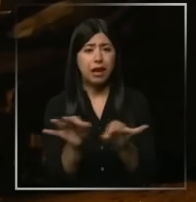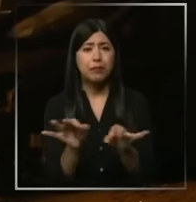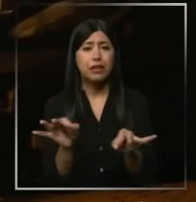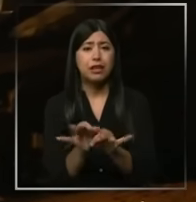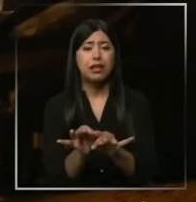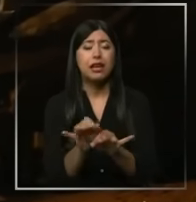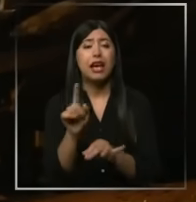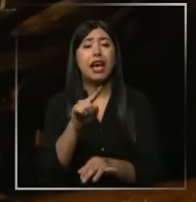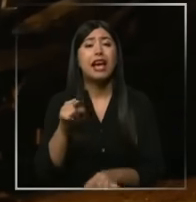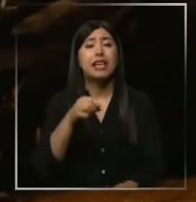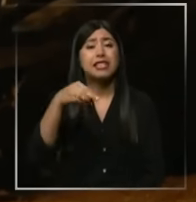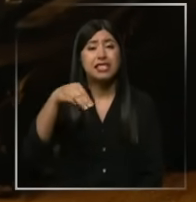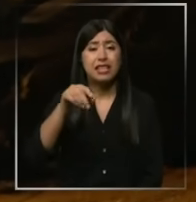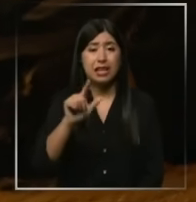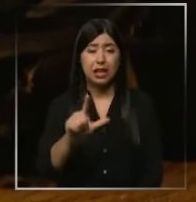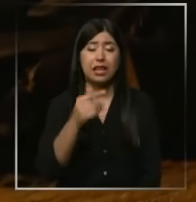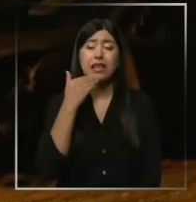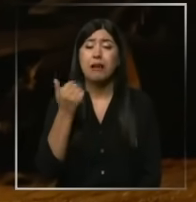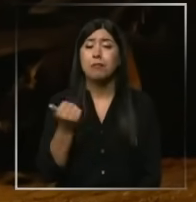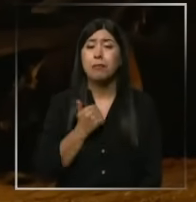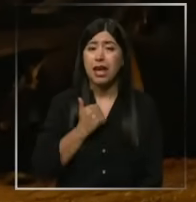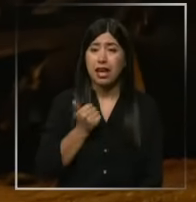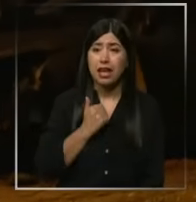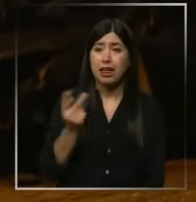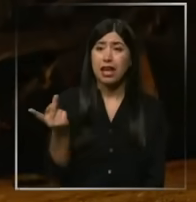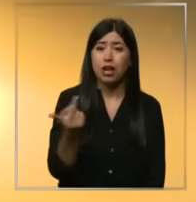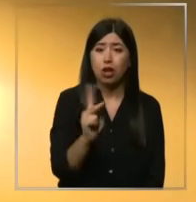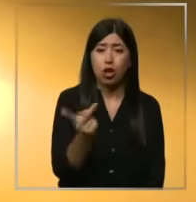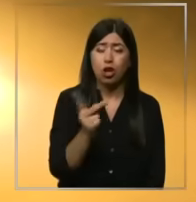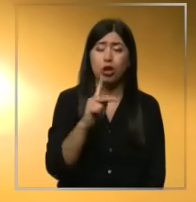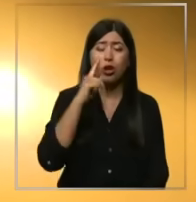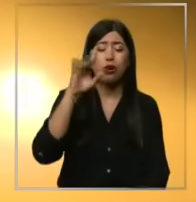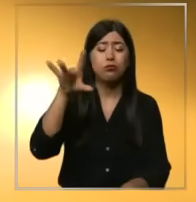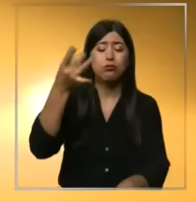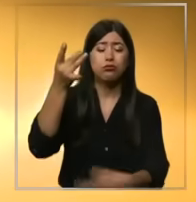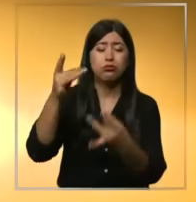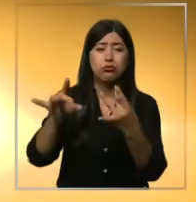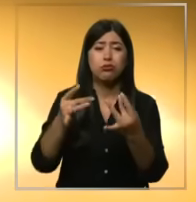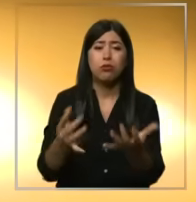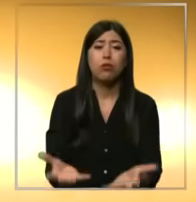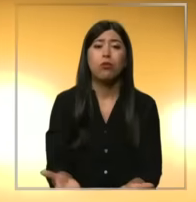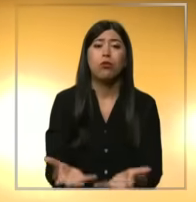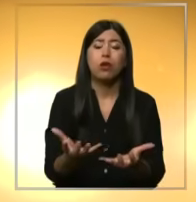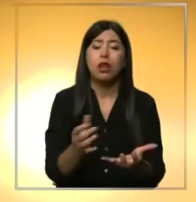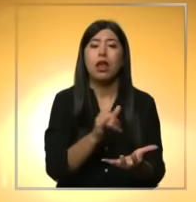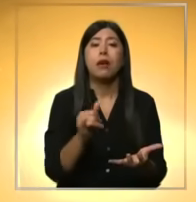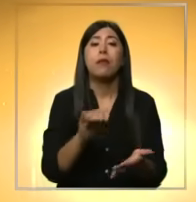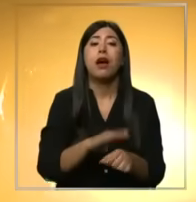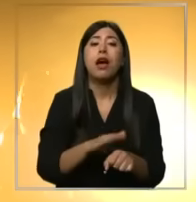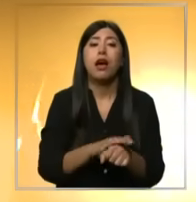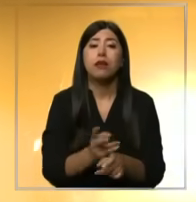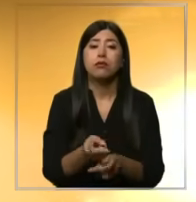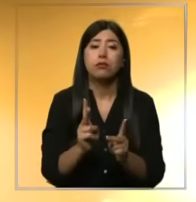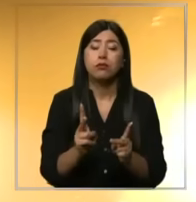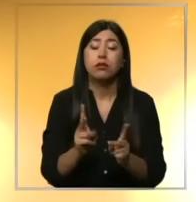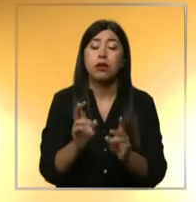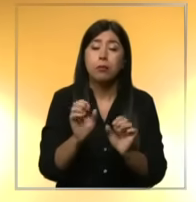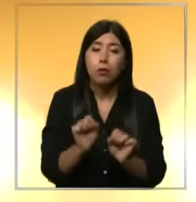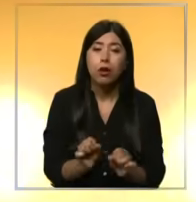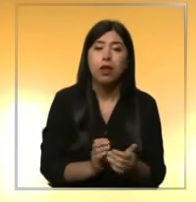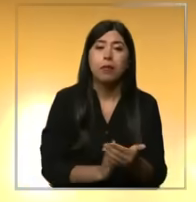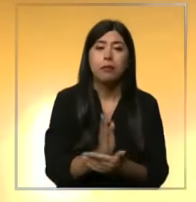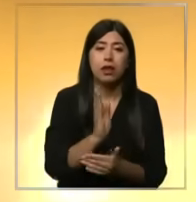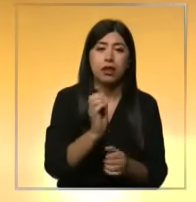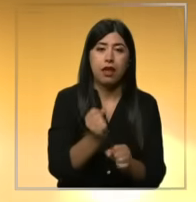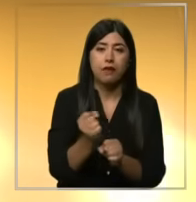el Servicio Médico Legal y la PDI los que deben hacer un levantamiento y luego dar la autorización para recién